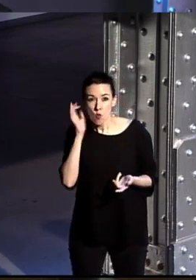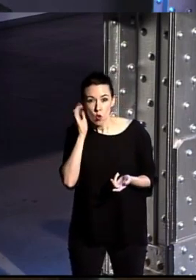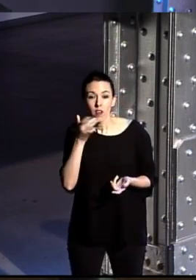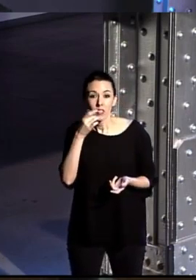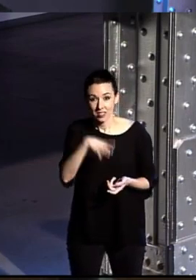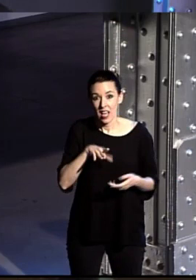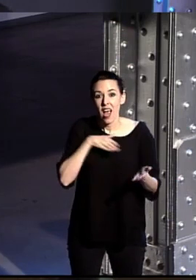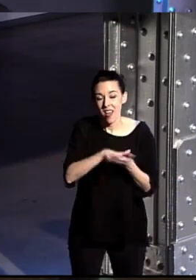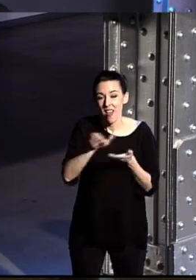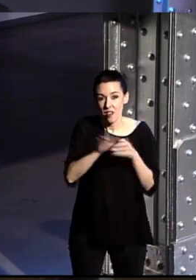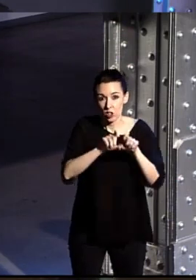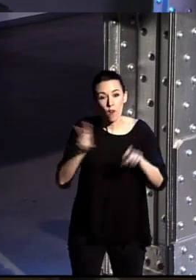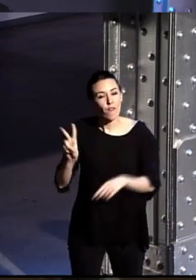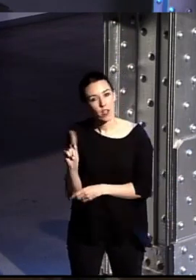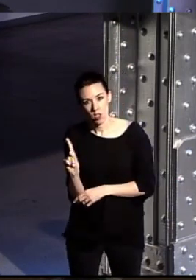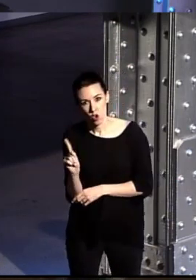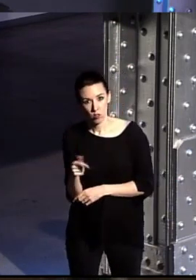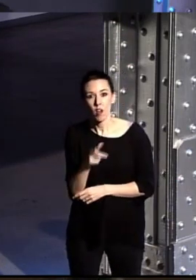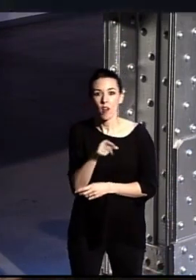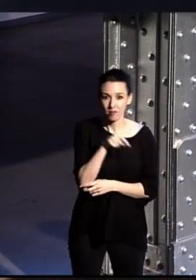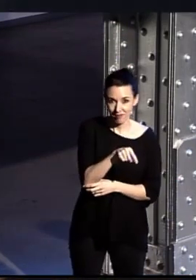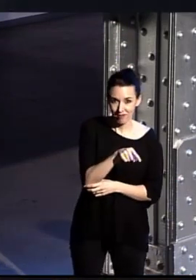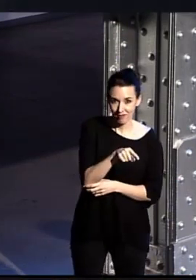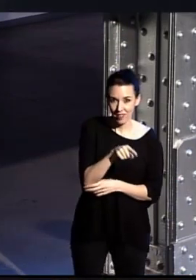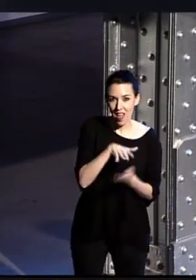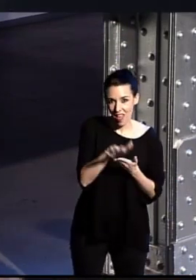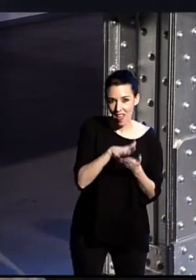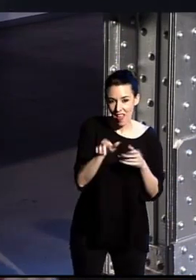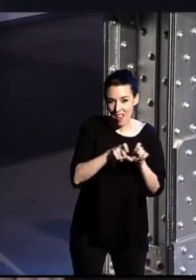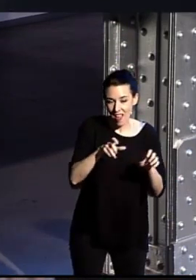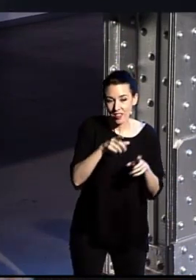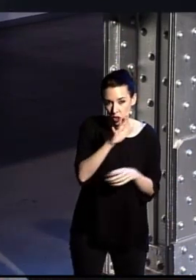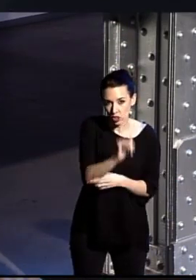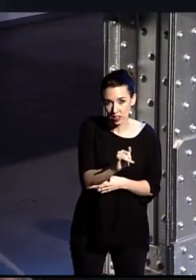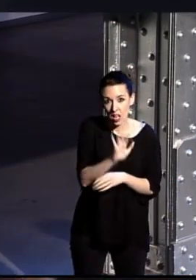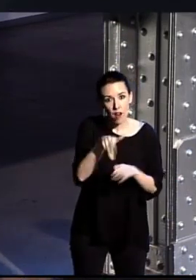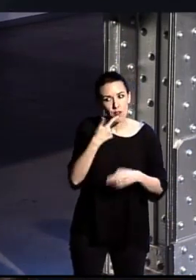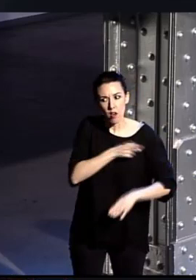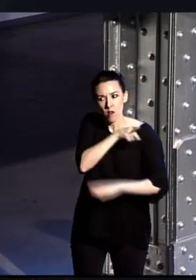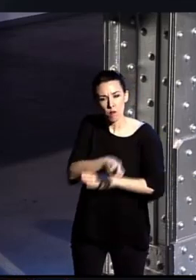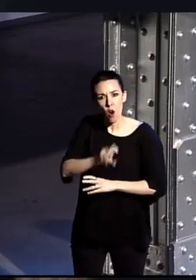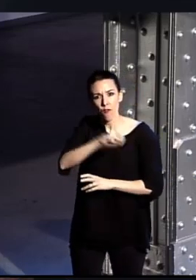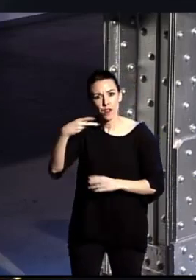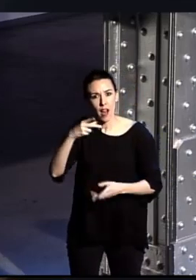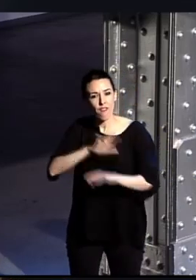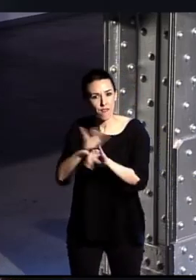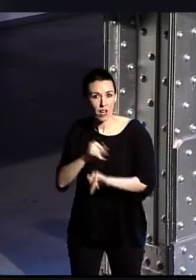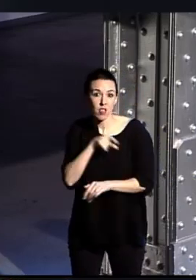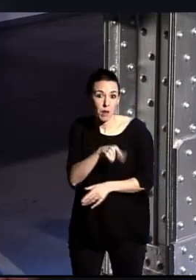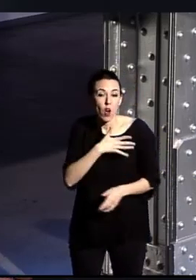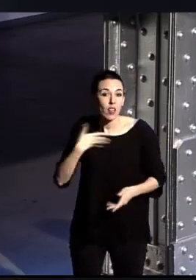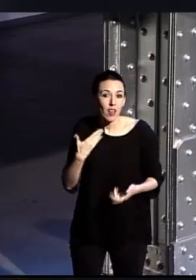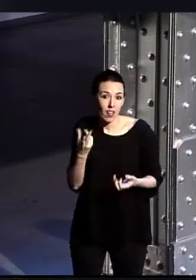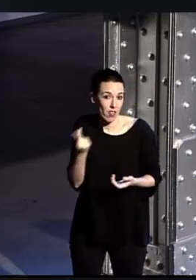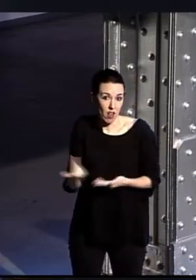Hetzel. De Verne, no. De Hetzel, sí. Es cierto que imponía finales felices, pero él era editor, él lo que